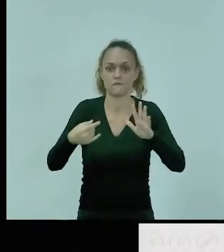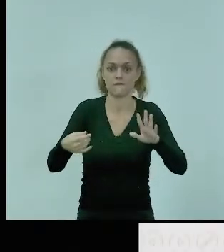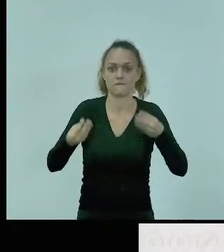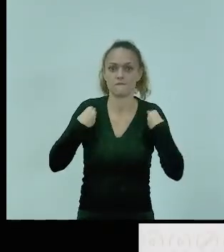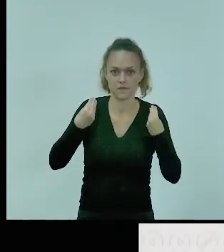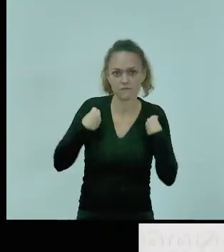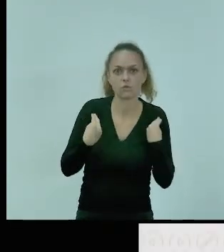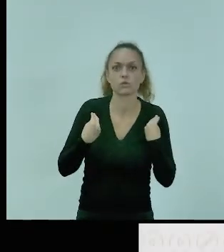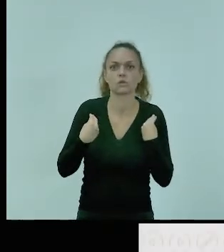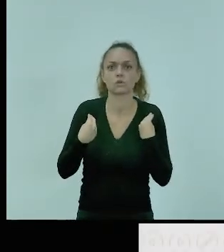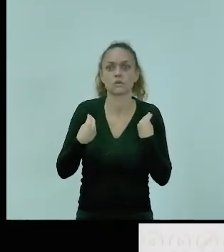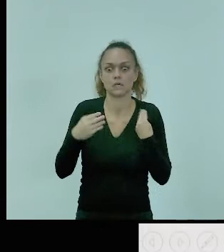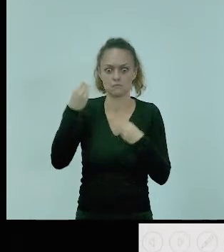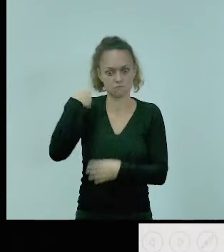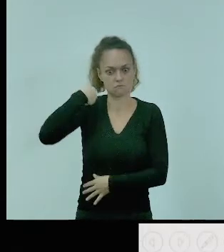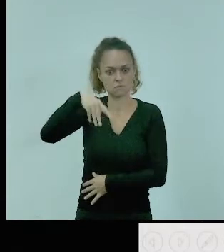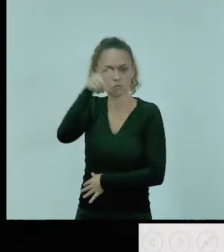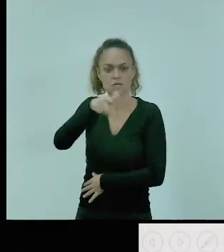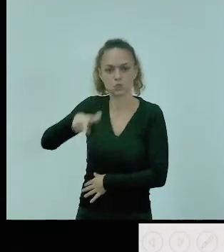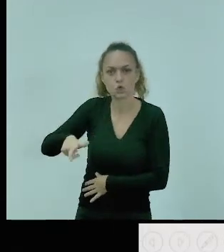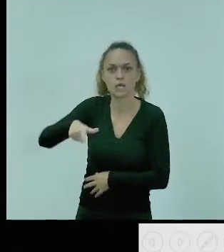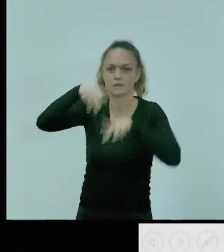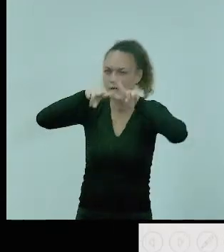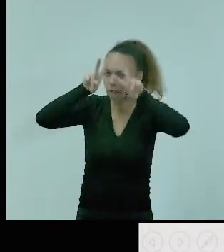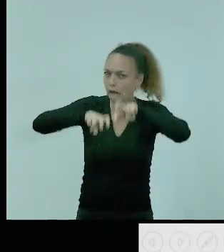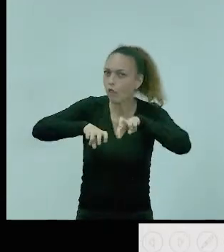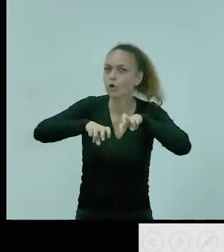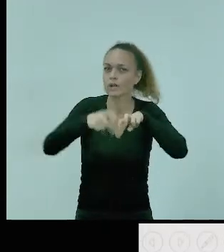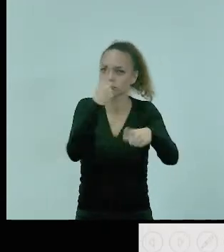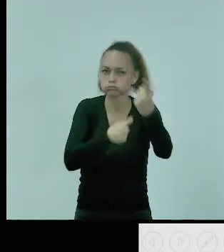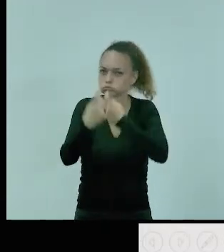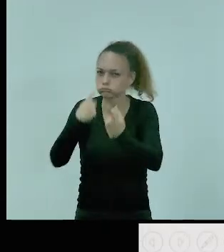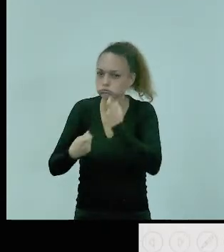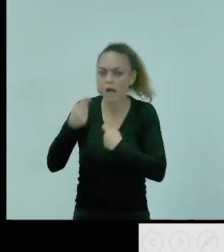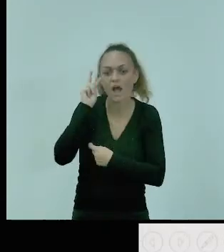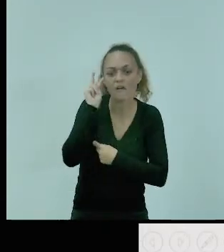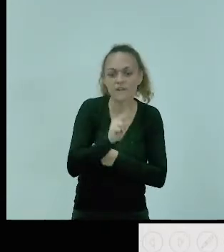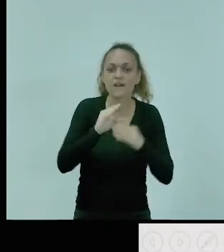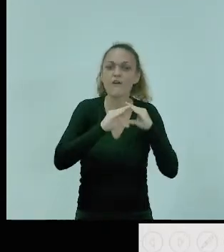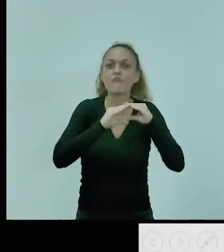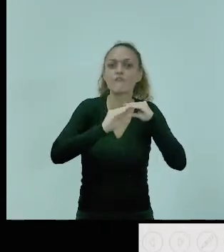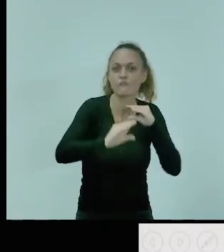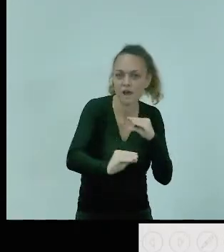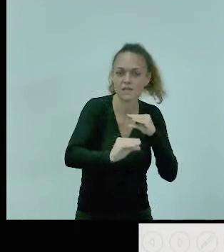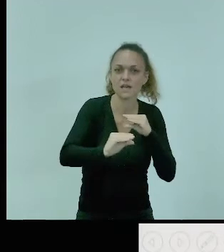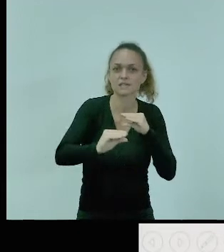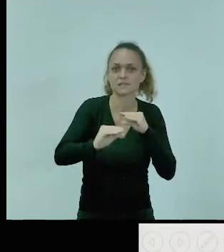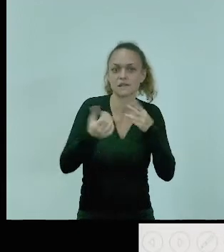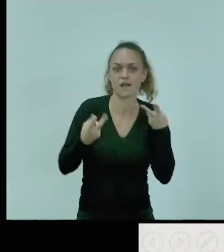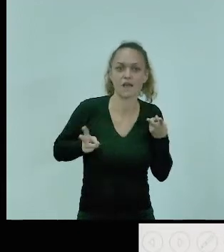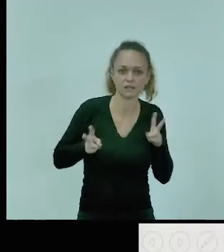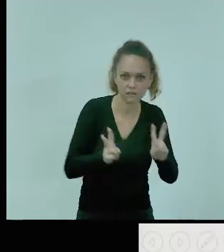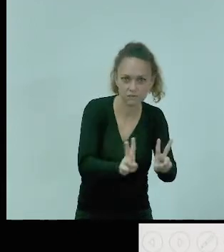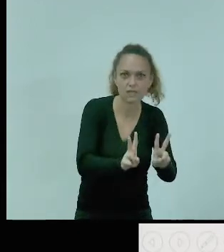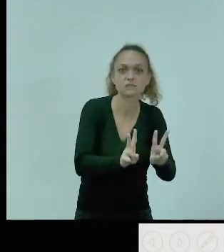alimentando diariamente del trabajo de todos los investigadores en fallas activas, donde podemos ver aquí lo que serían todas